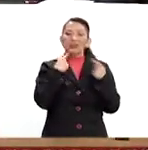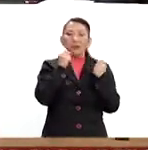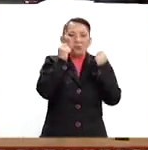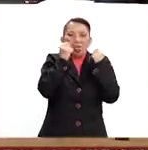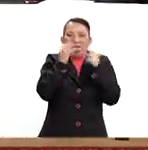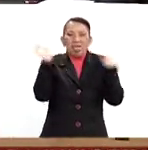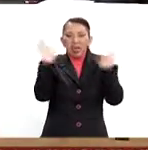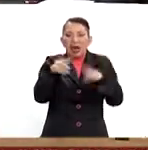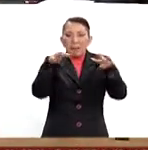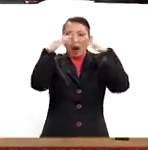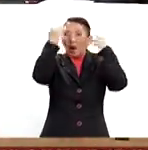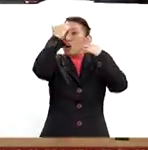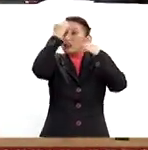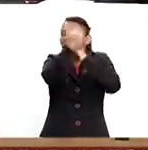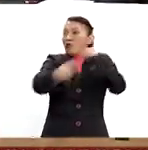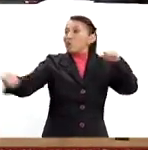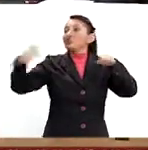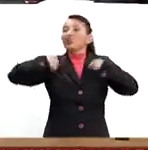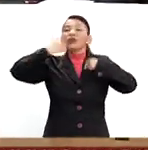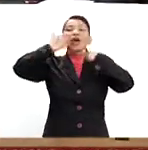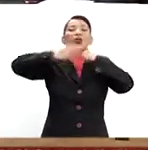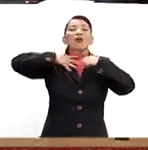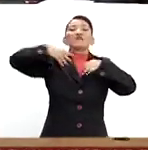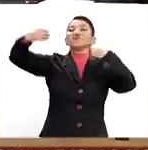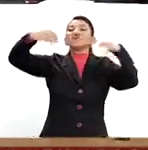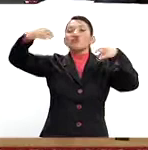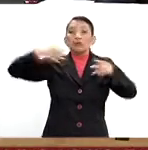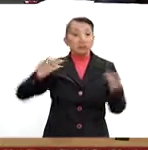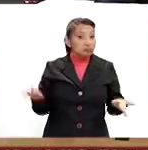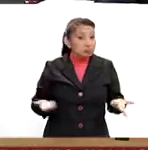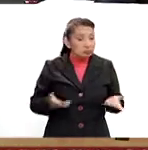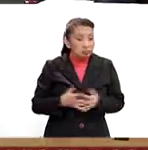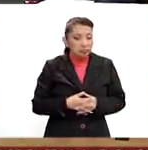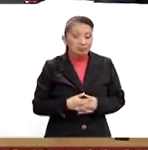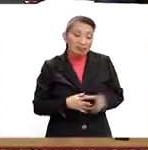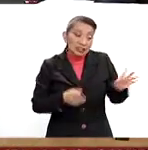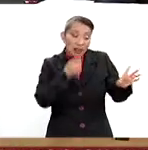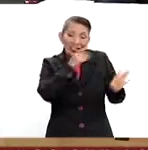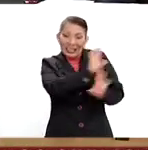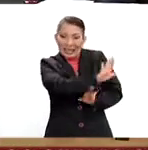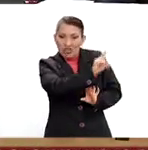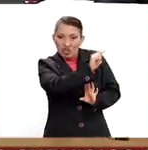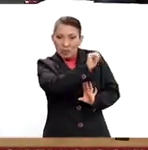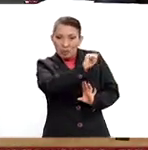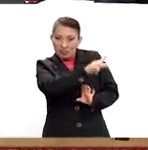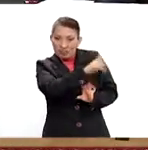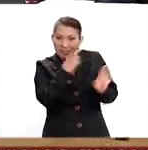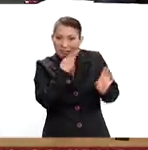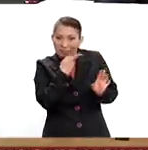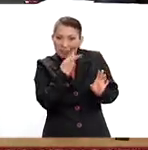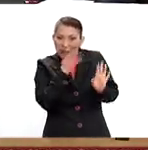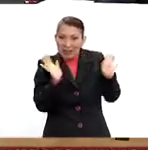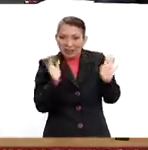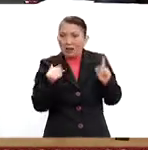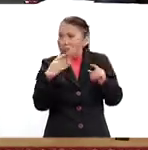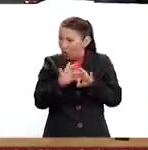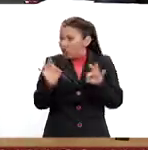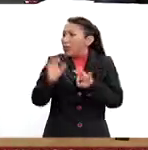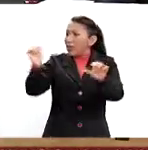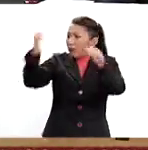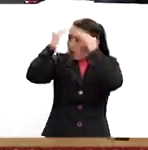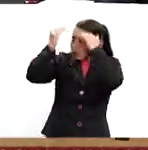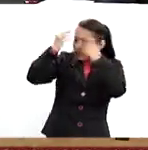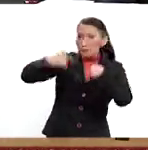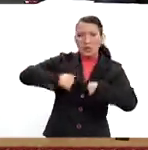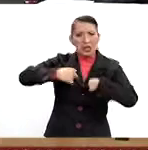o estupideces, es más importante eso que no me conozcan? Bueno, eso es lo que dice el propio Trump. Pues sí, pero es